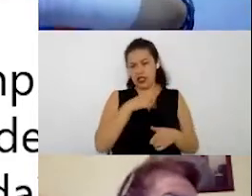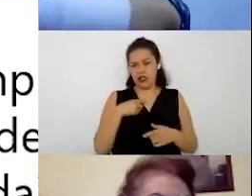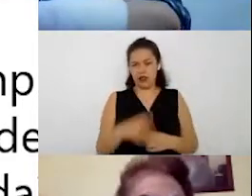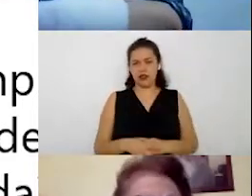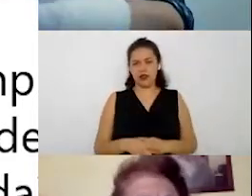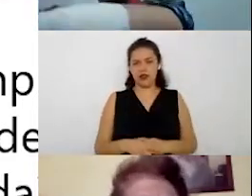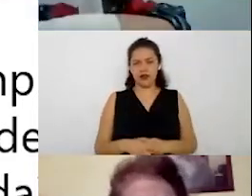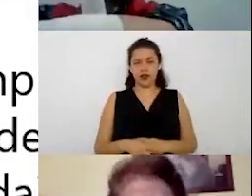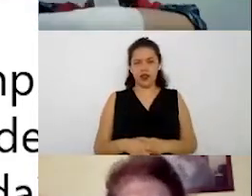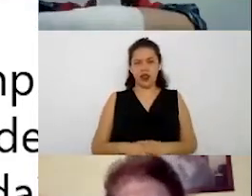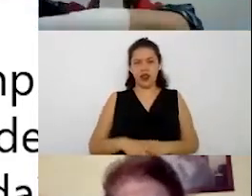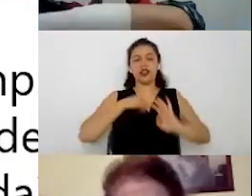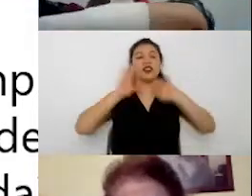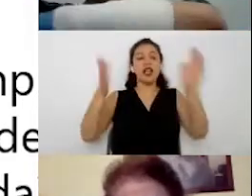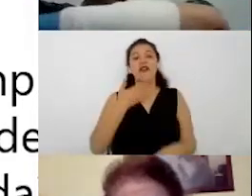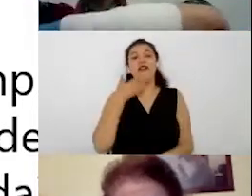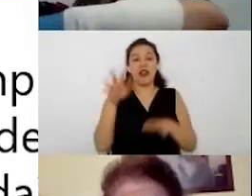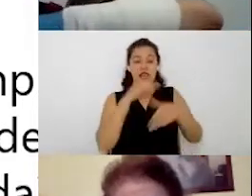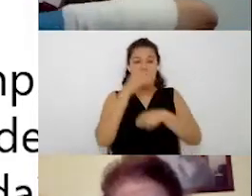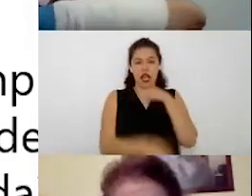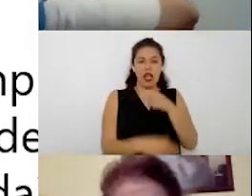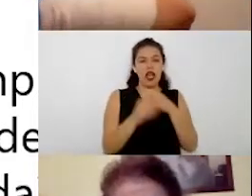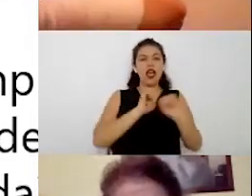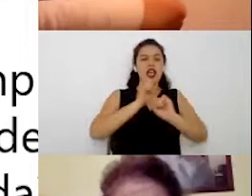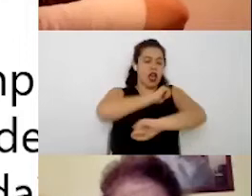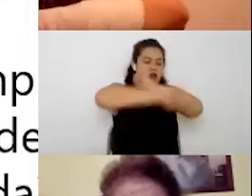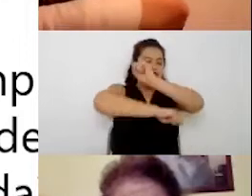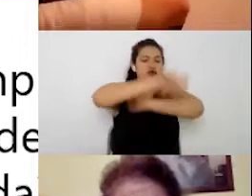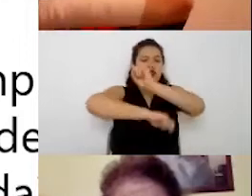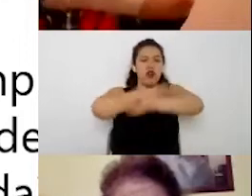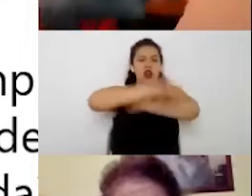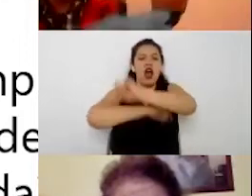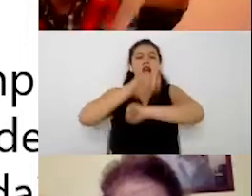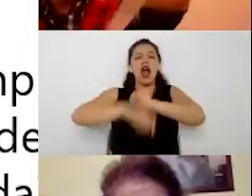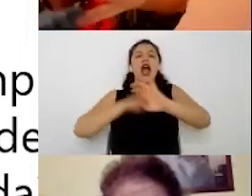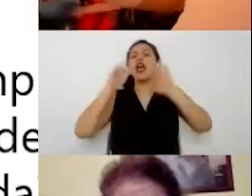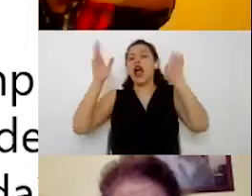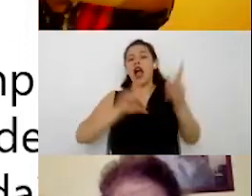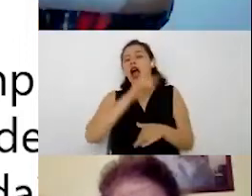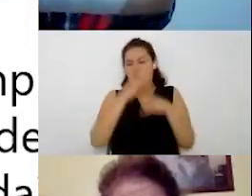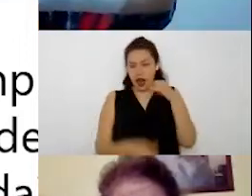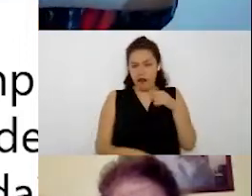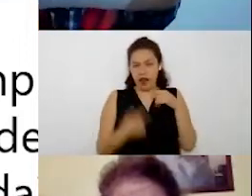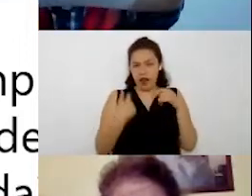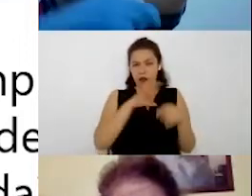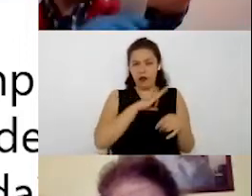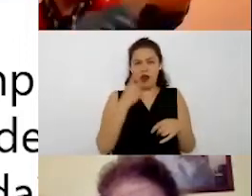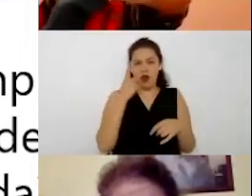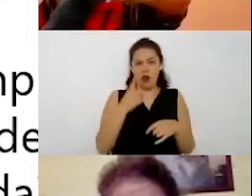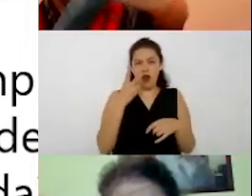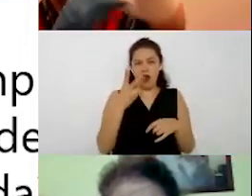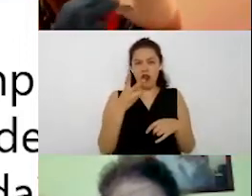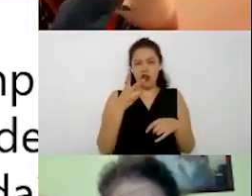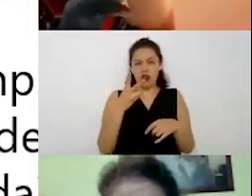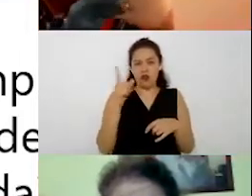Si ya terminé mi vendaje y me sobra un poco de venda, simplemente lo que puedo hacer es dar 1, 2